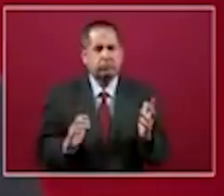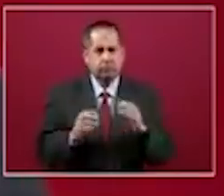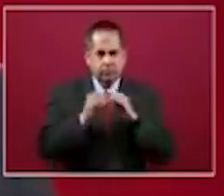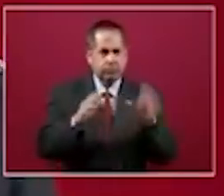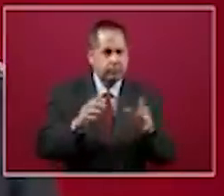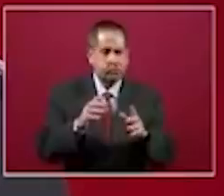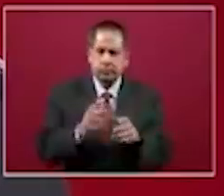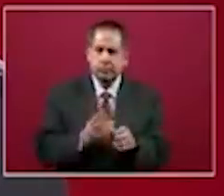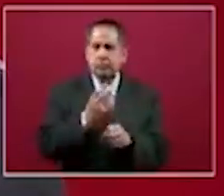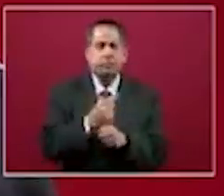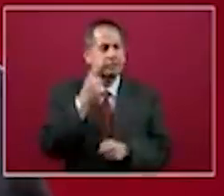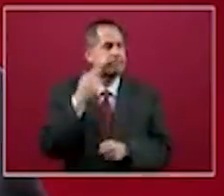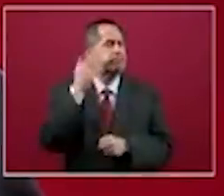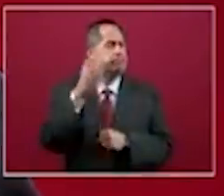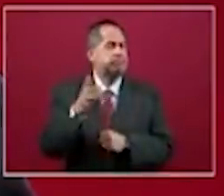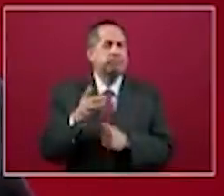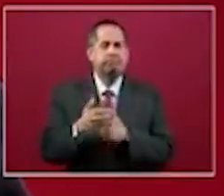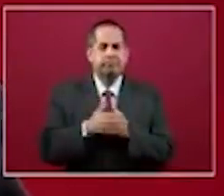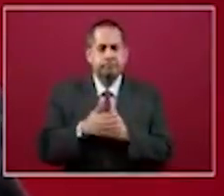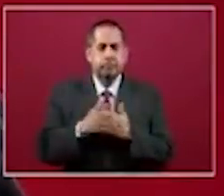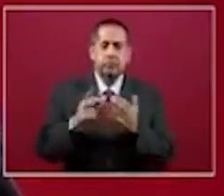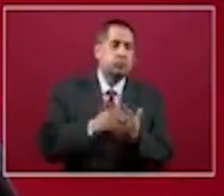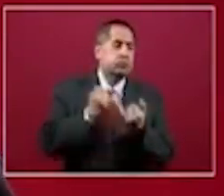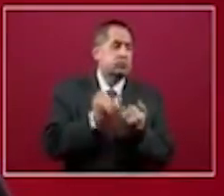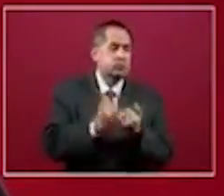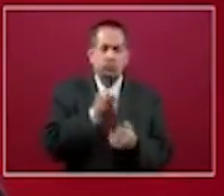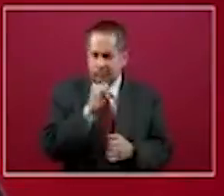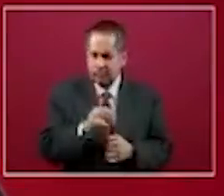se contribuye a que estas cosas no sucedan.